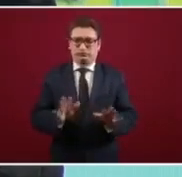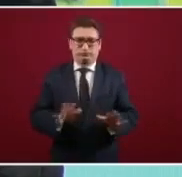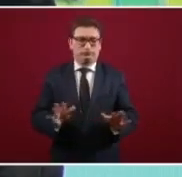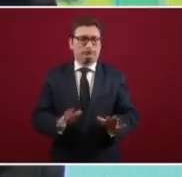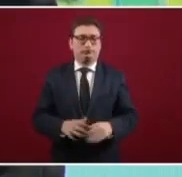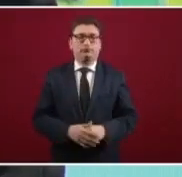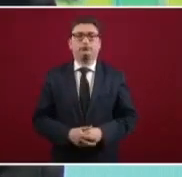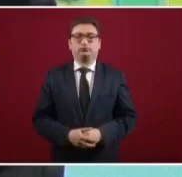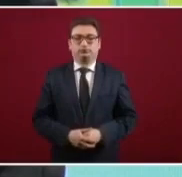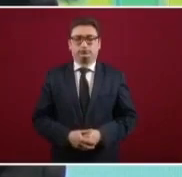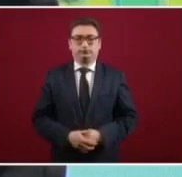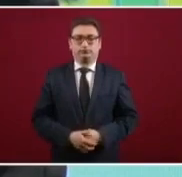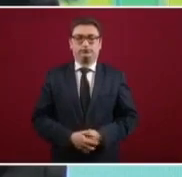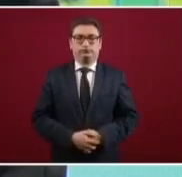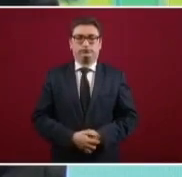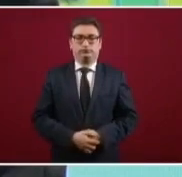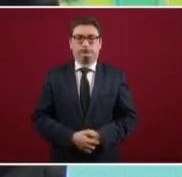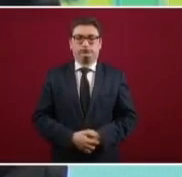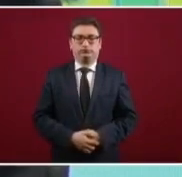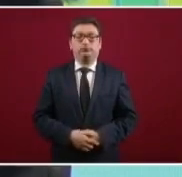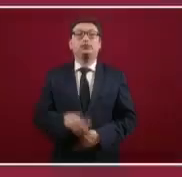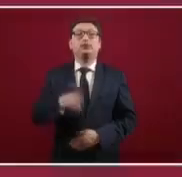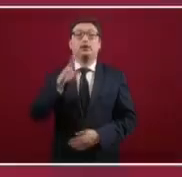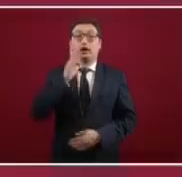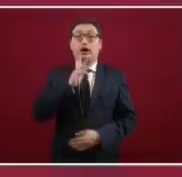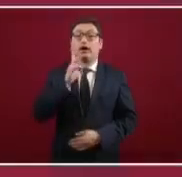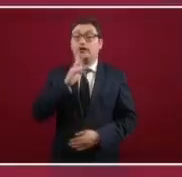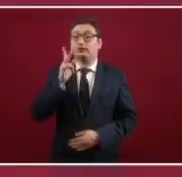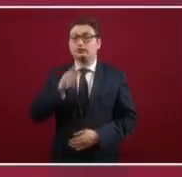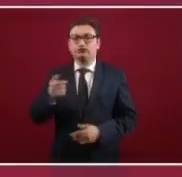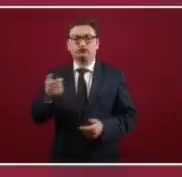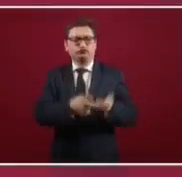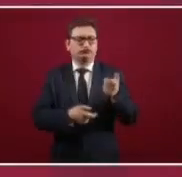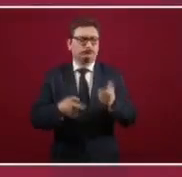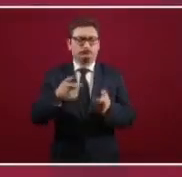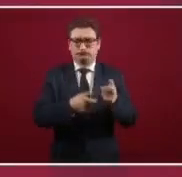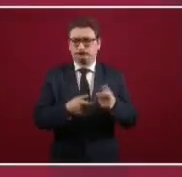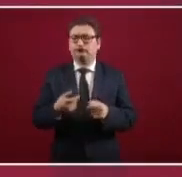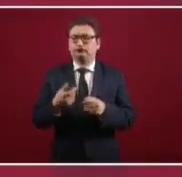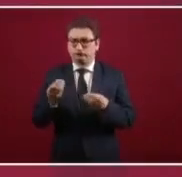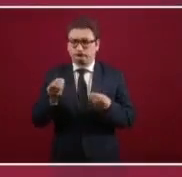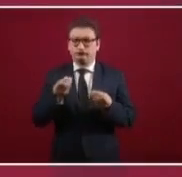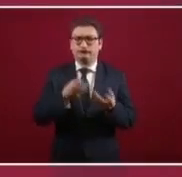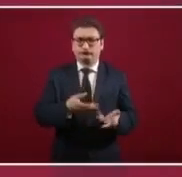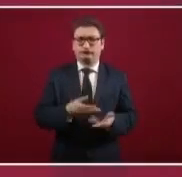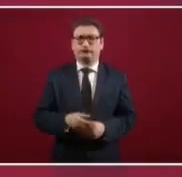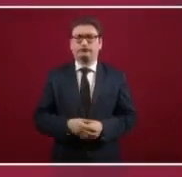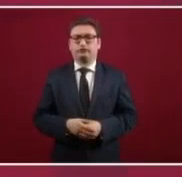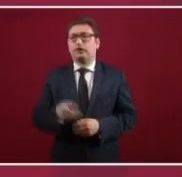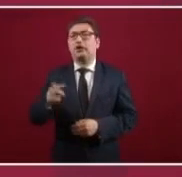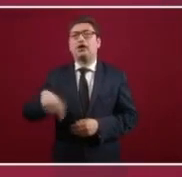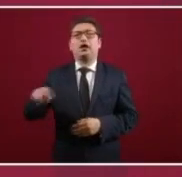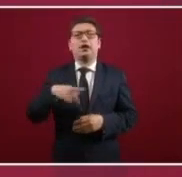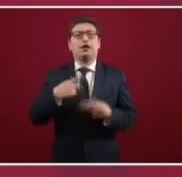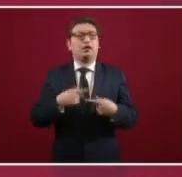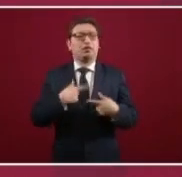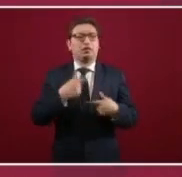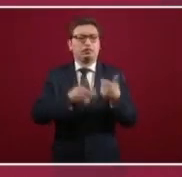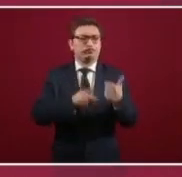una vez inviertan aunque destruyan el territorio